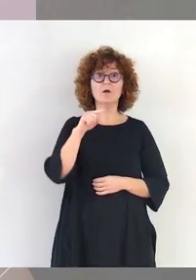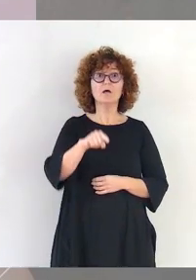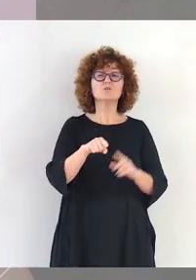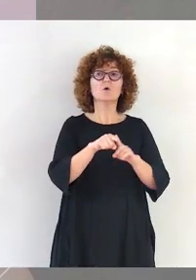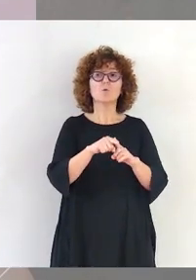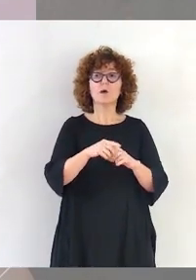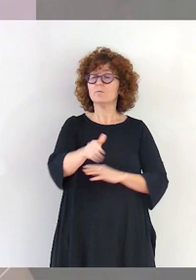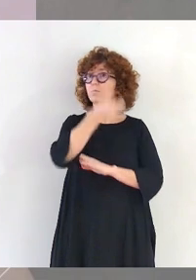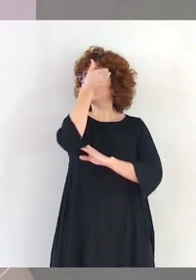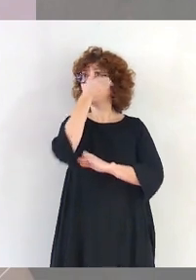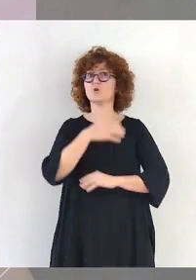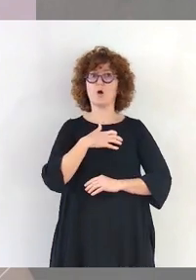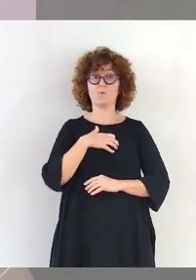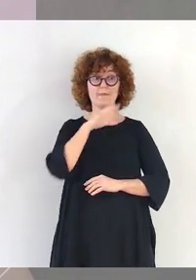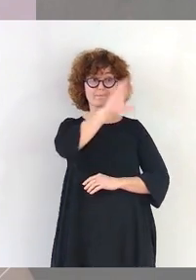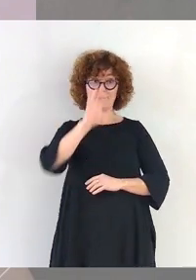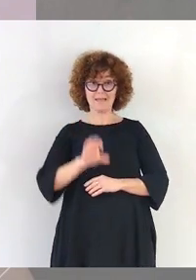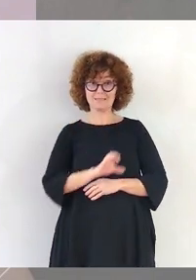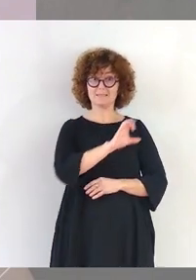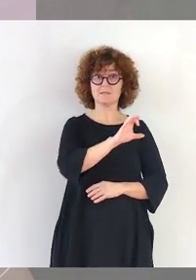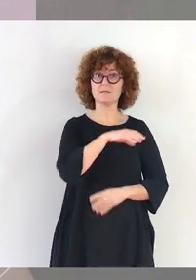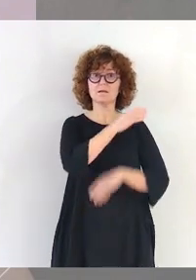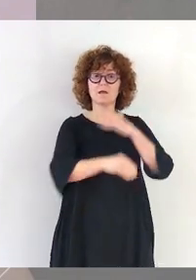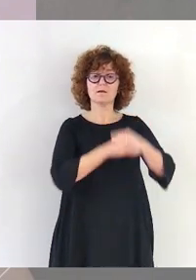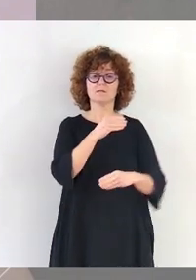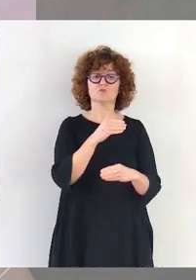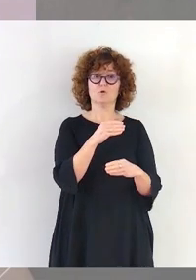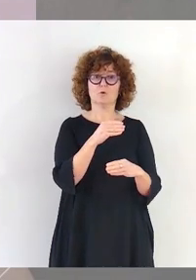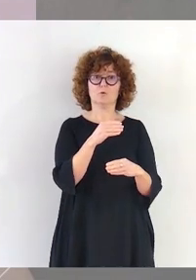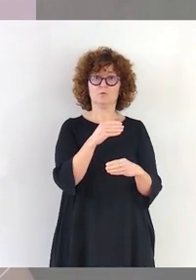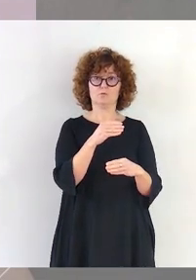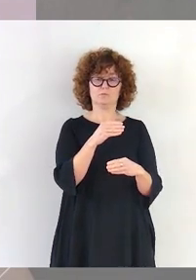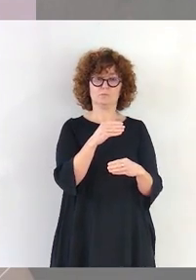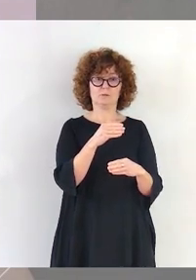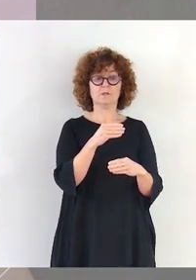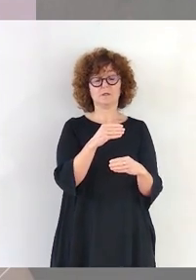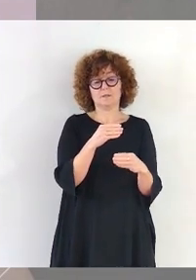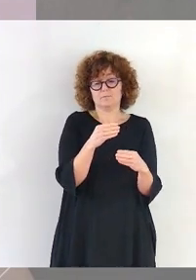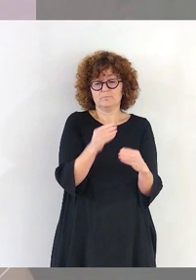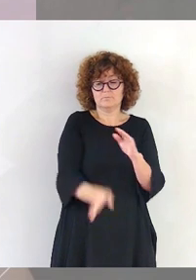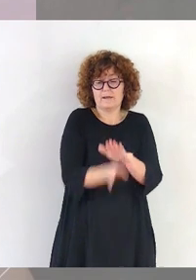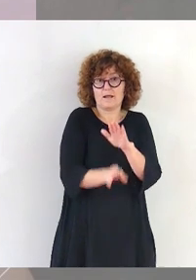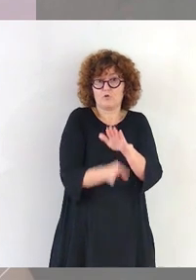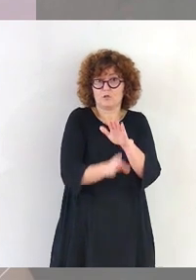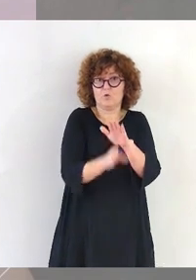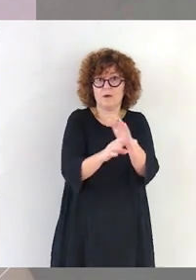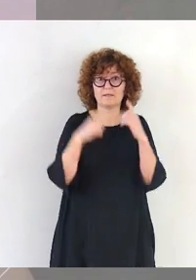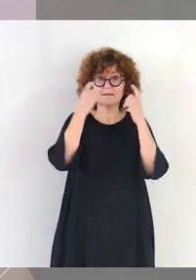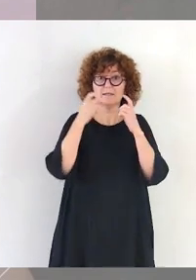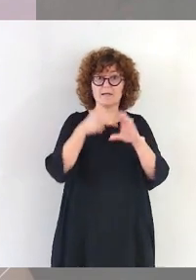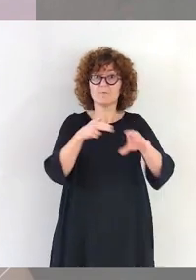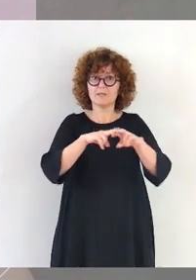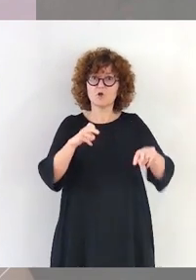concluir que esos países que han hecho sus proyecciones y que van a seguir queriendo vender ese petróleo Pues vayan a seguir